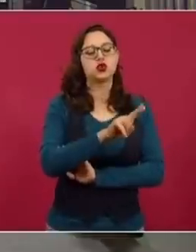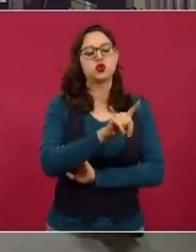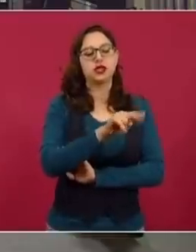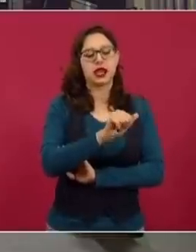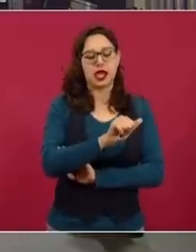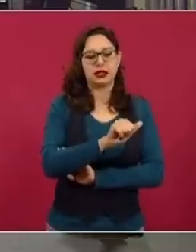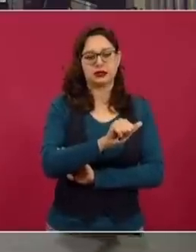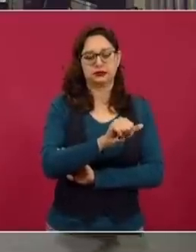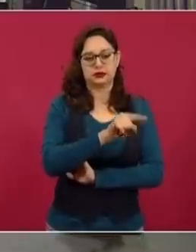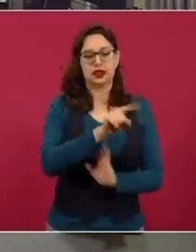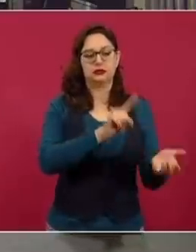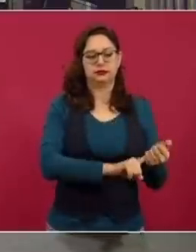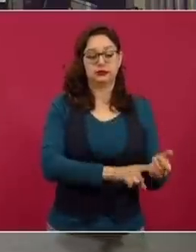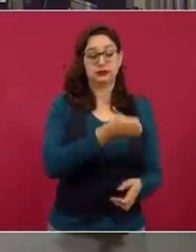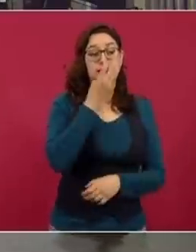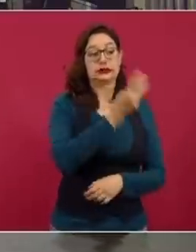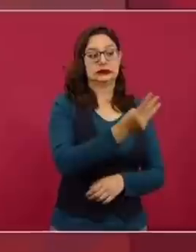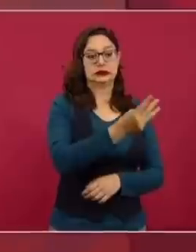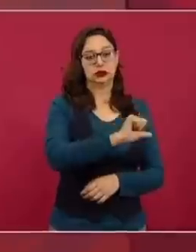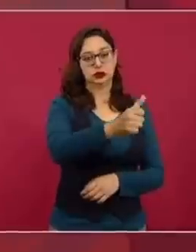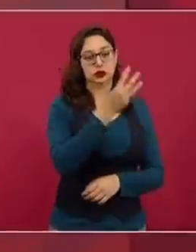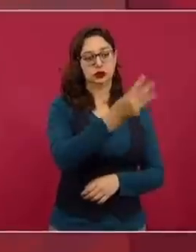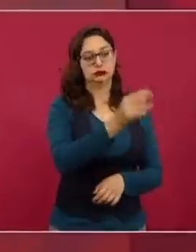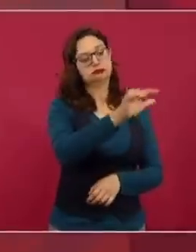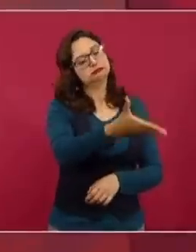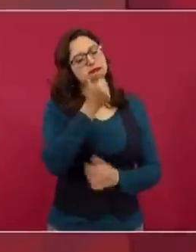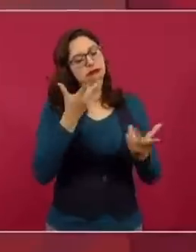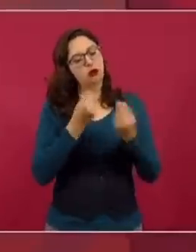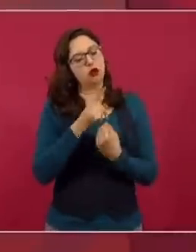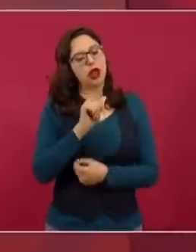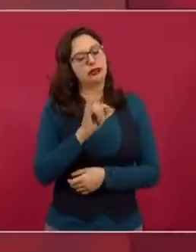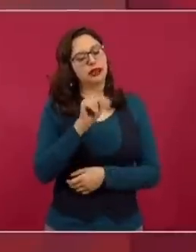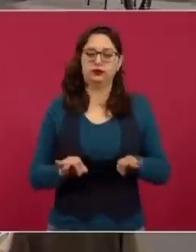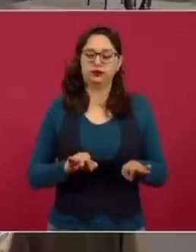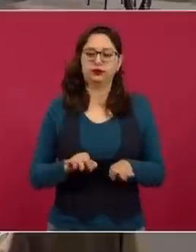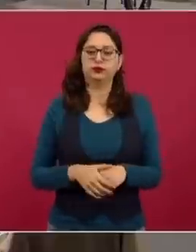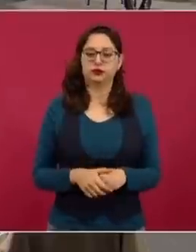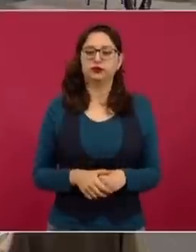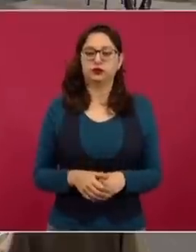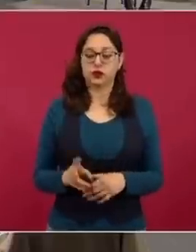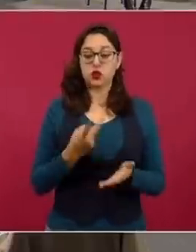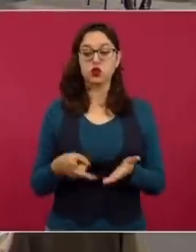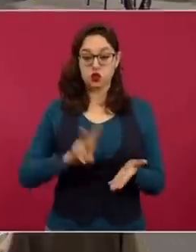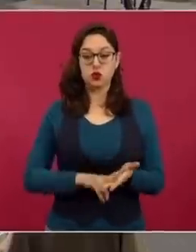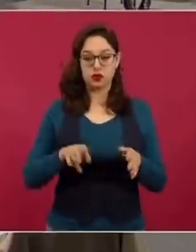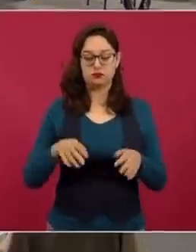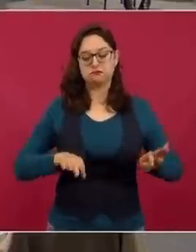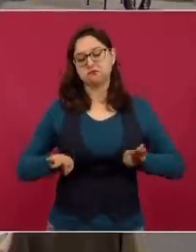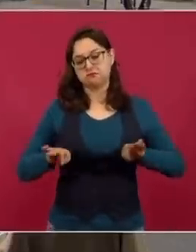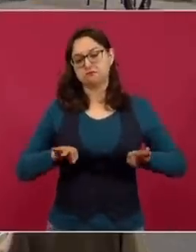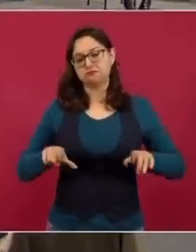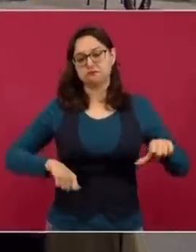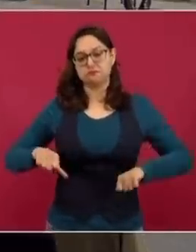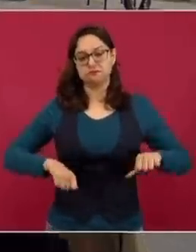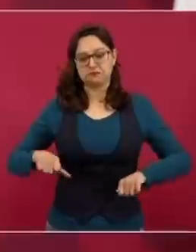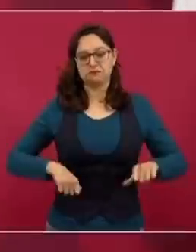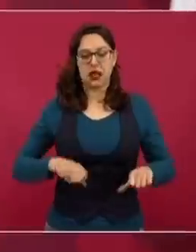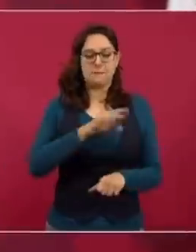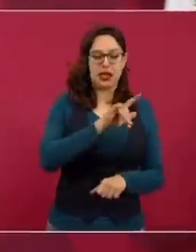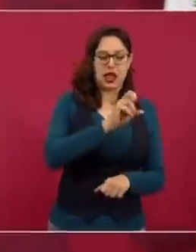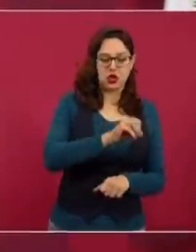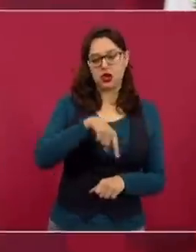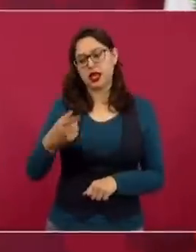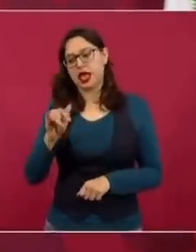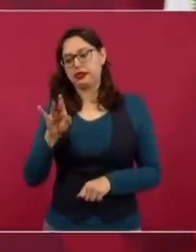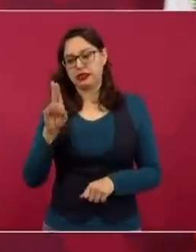3 para irse a latinos. Uno aceptó o lo dejaron con la doble actividad de trabajar ahí en Milenio y también en